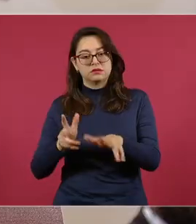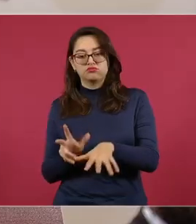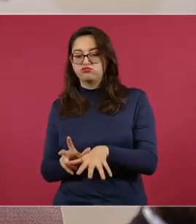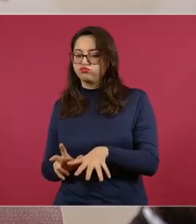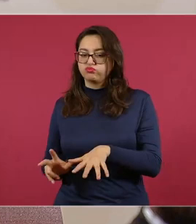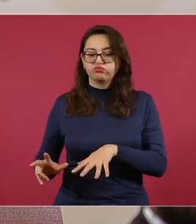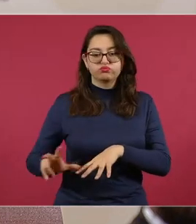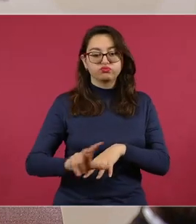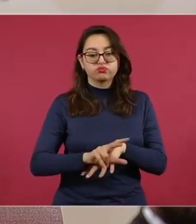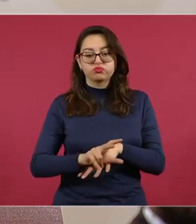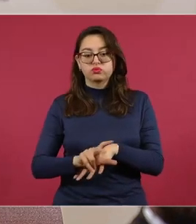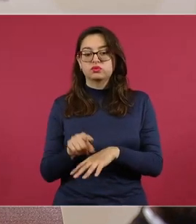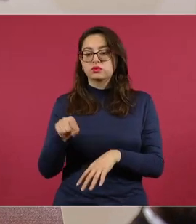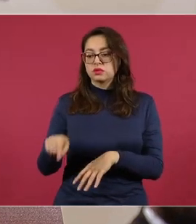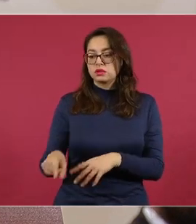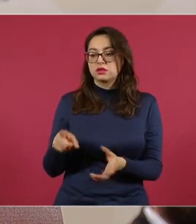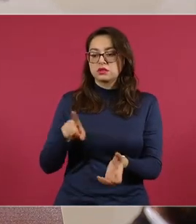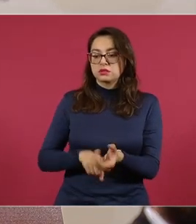para seguir